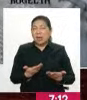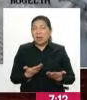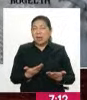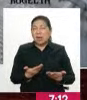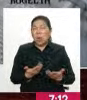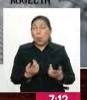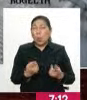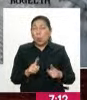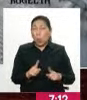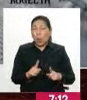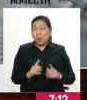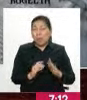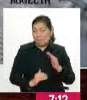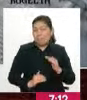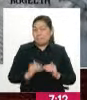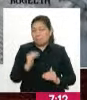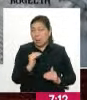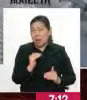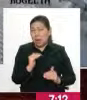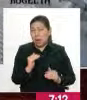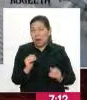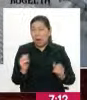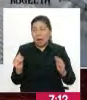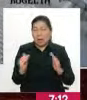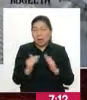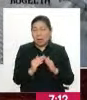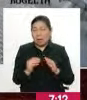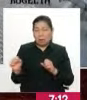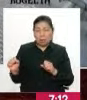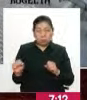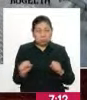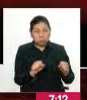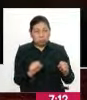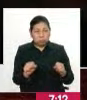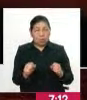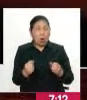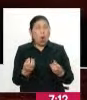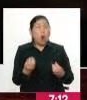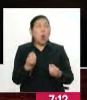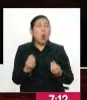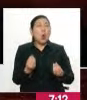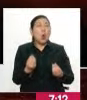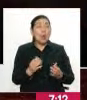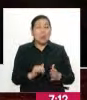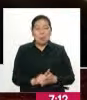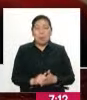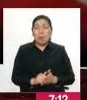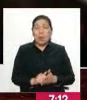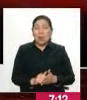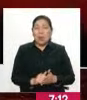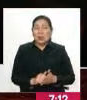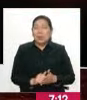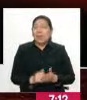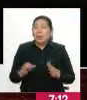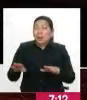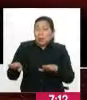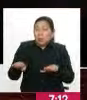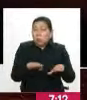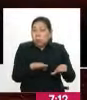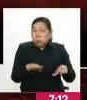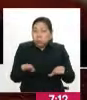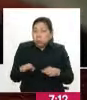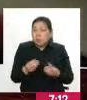que llevan a una mayor destrucción? ¿La duración del sismo, la forma, cómo se mueve,